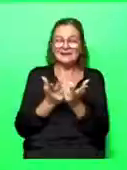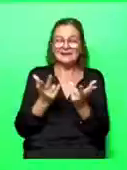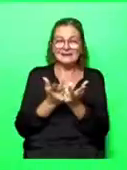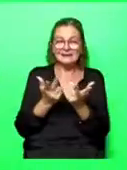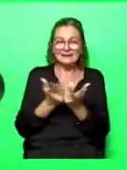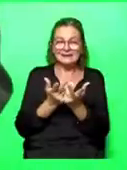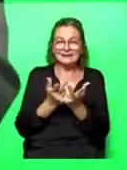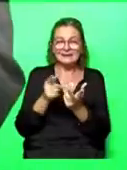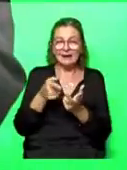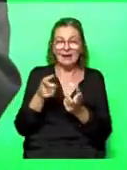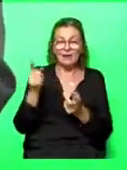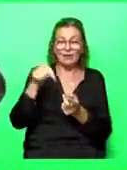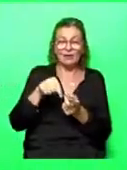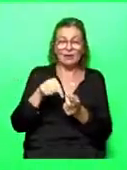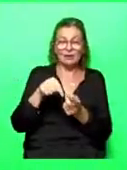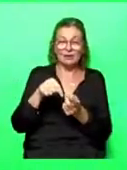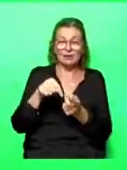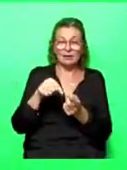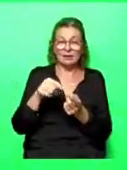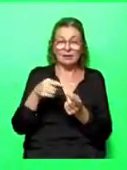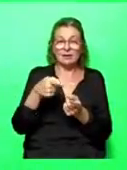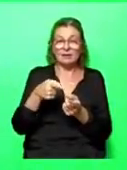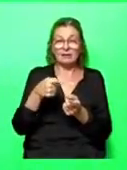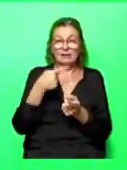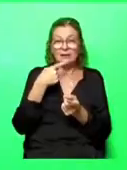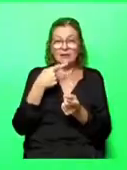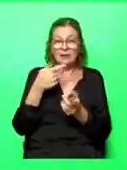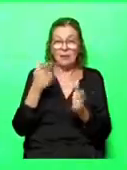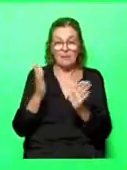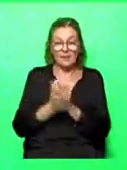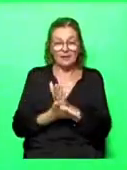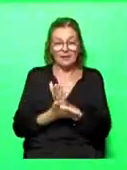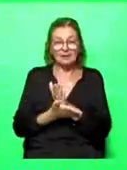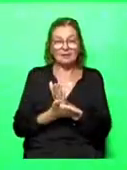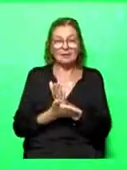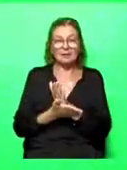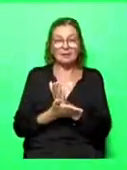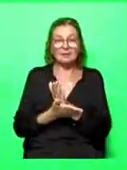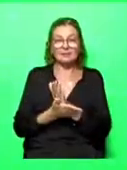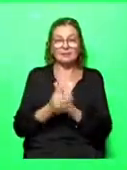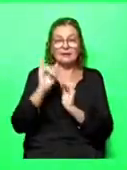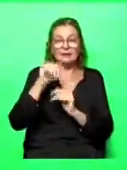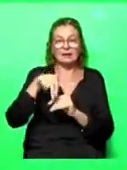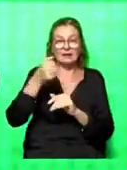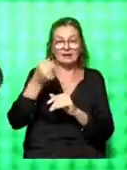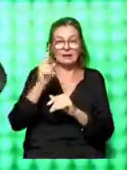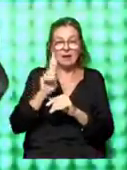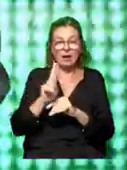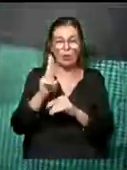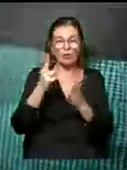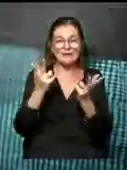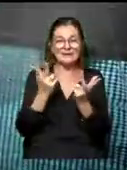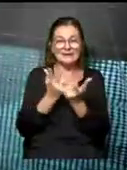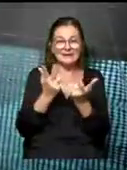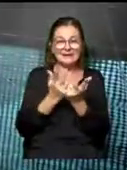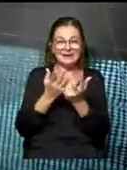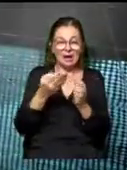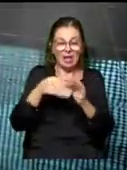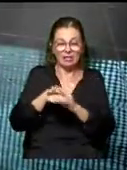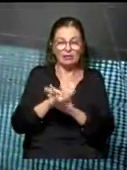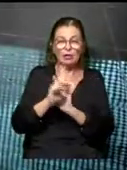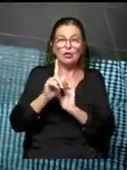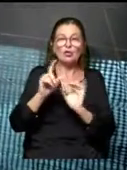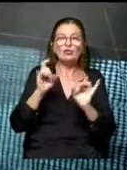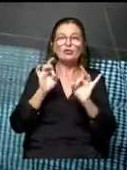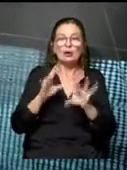uh-huh. De ahí viene esta portada, el expediente del caso INAU 33, que involucra no solo a la